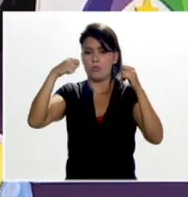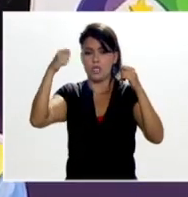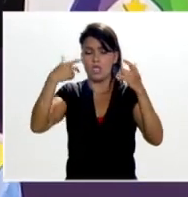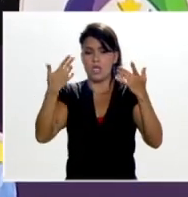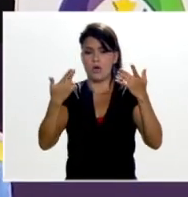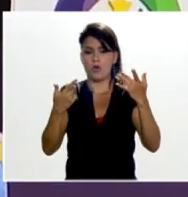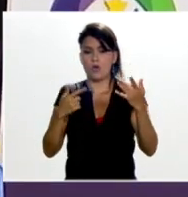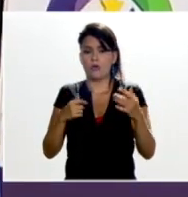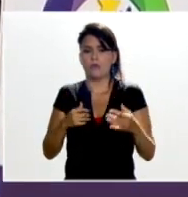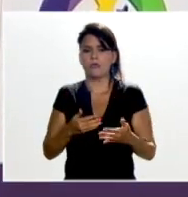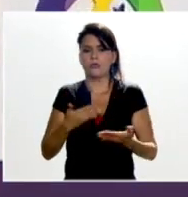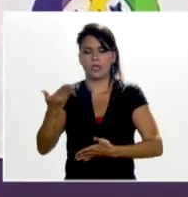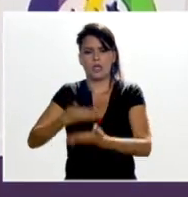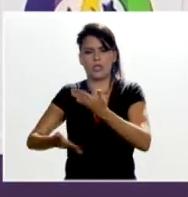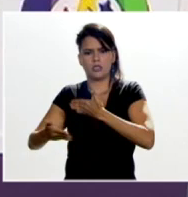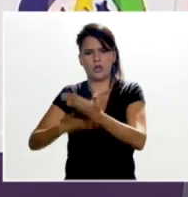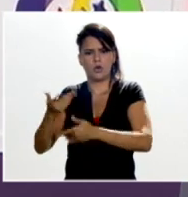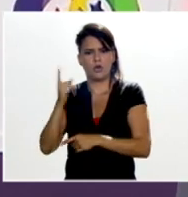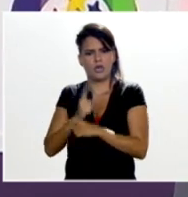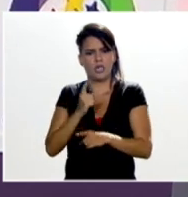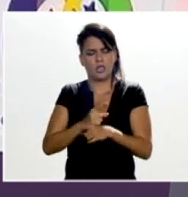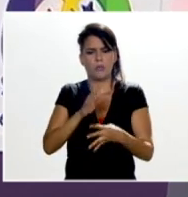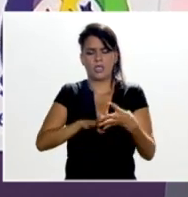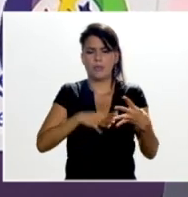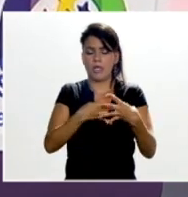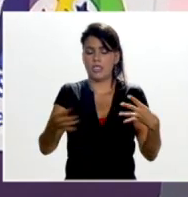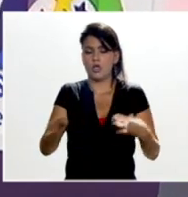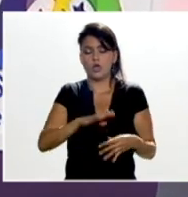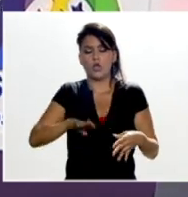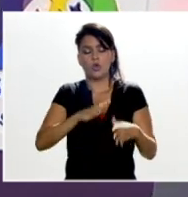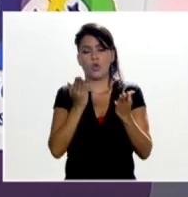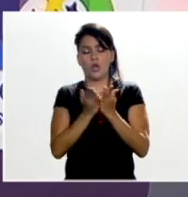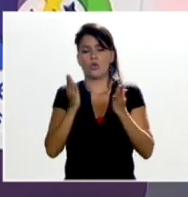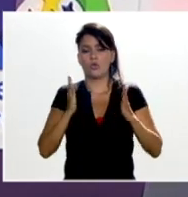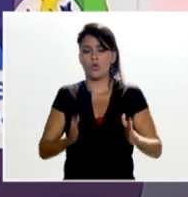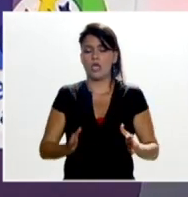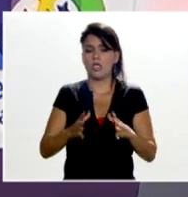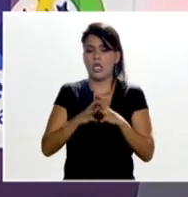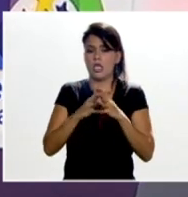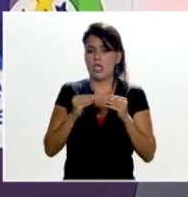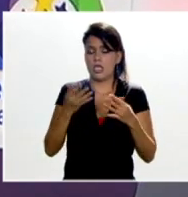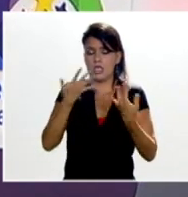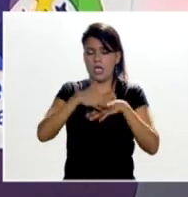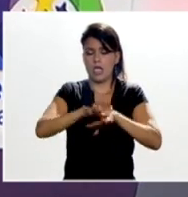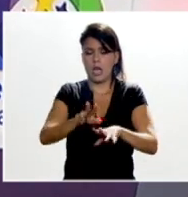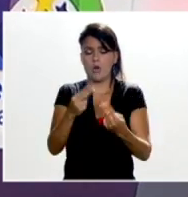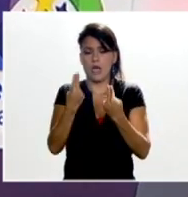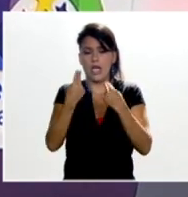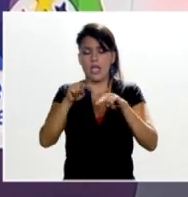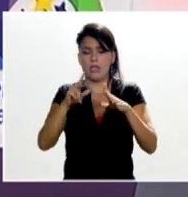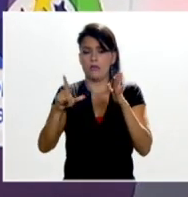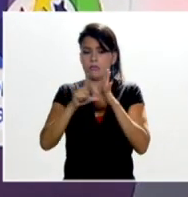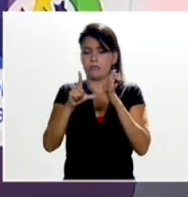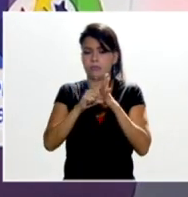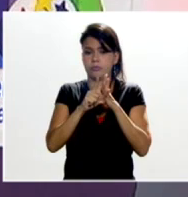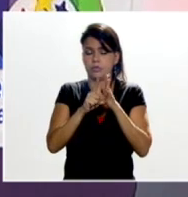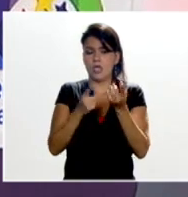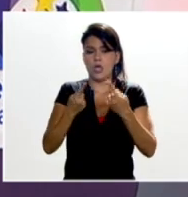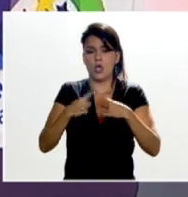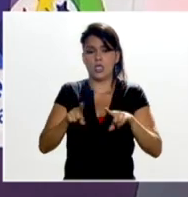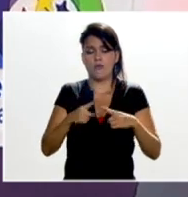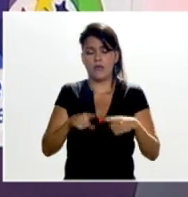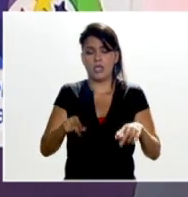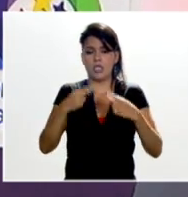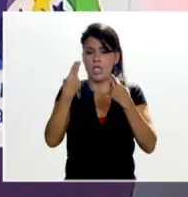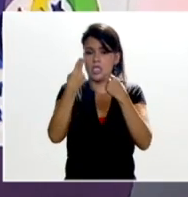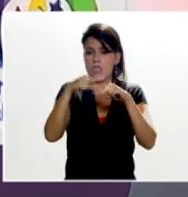video relacionado con el reto matemático en donde nuestros estudiantes integrados en el nivel de media y en los diferentes